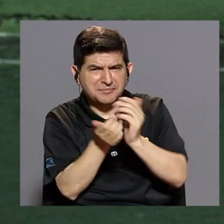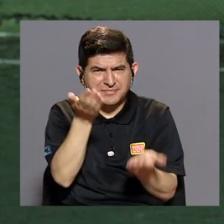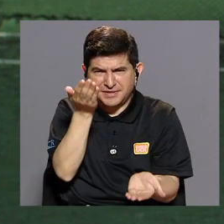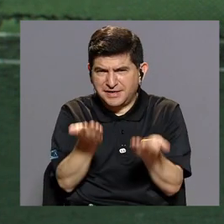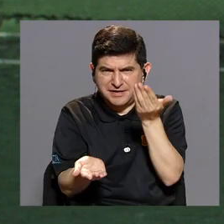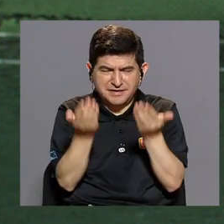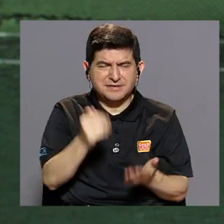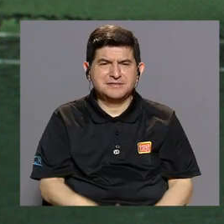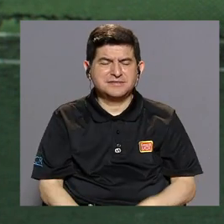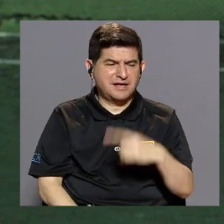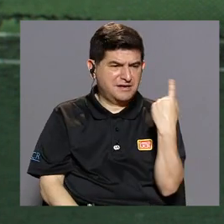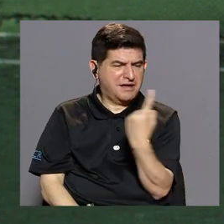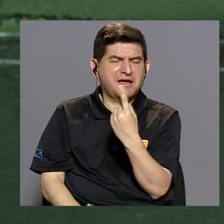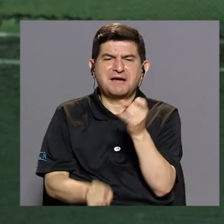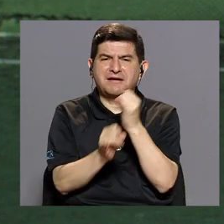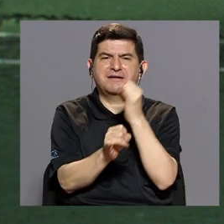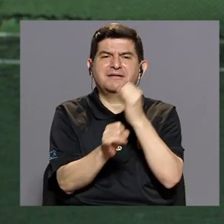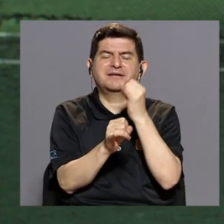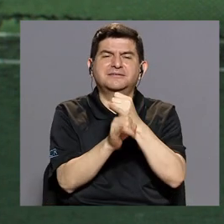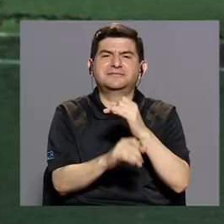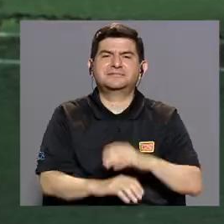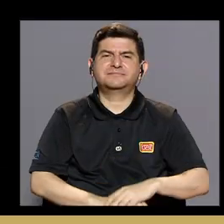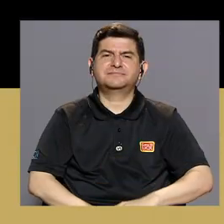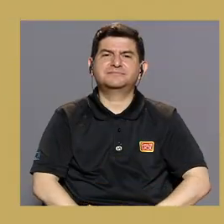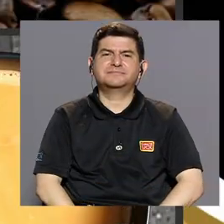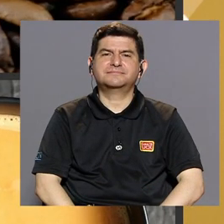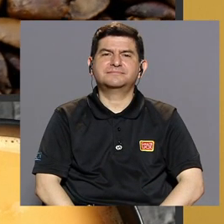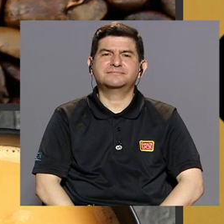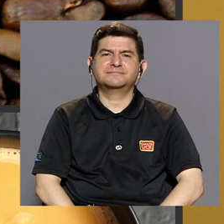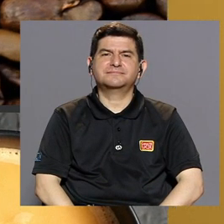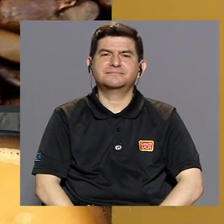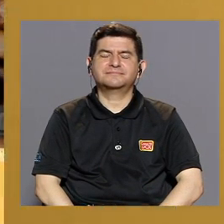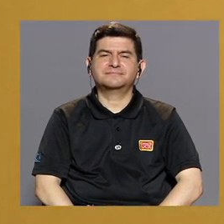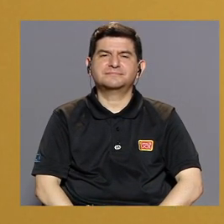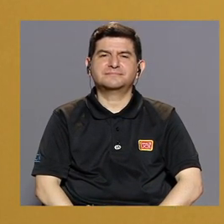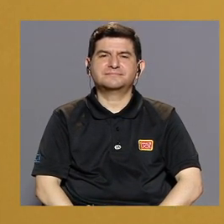ese lado de cada una de las instituciones.